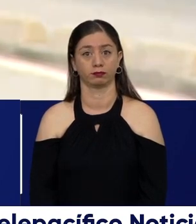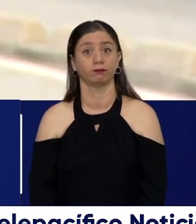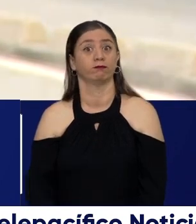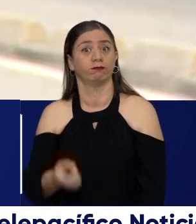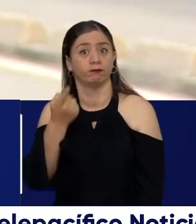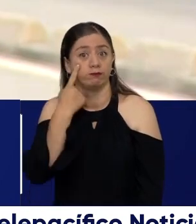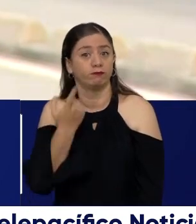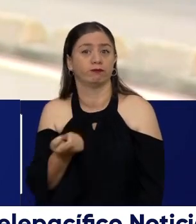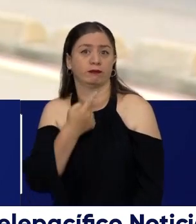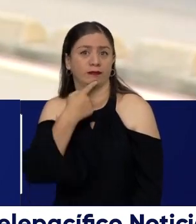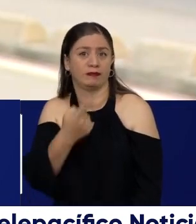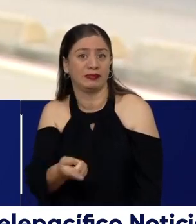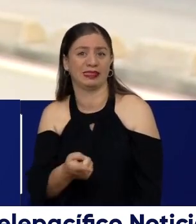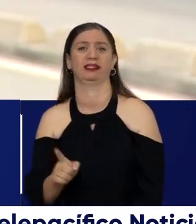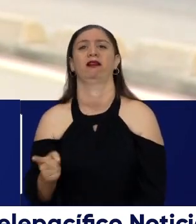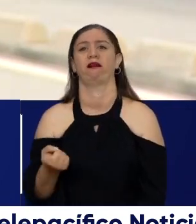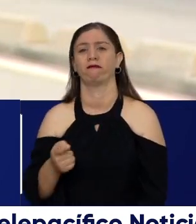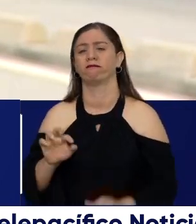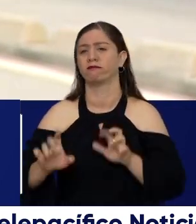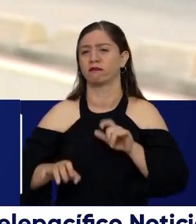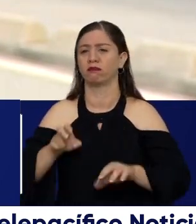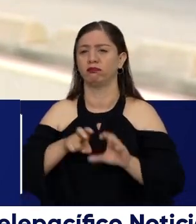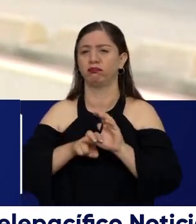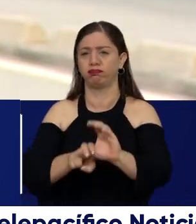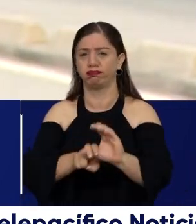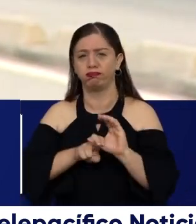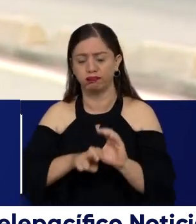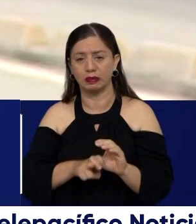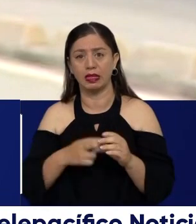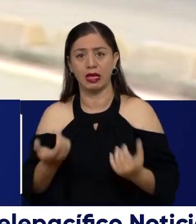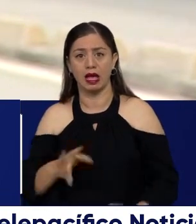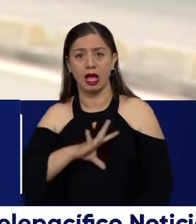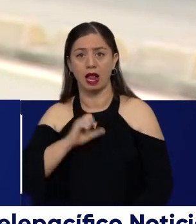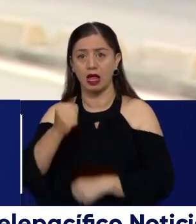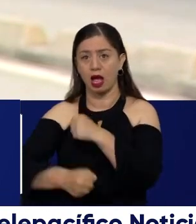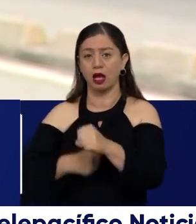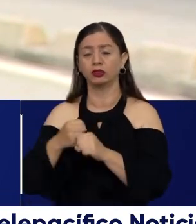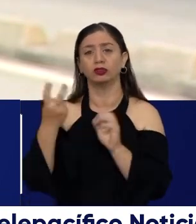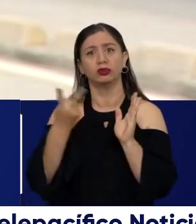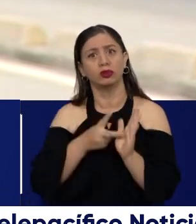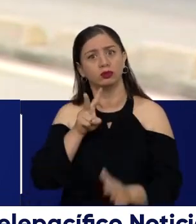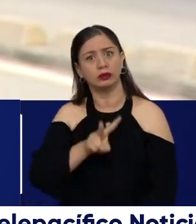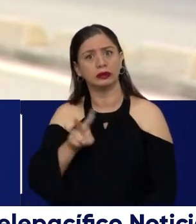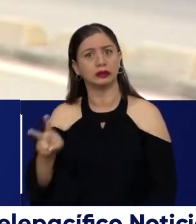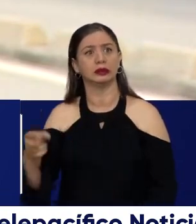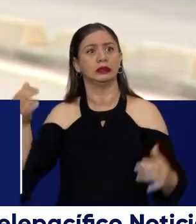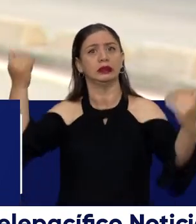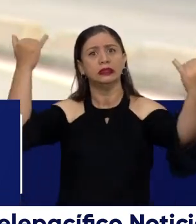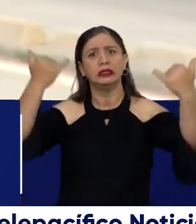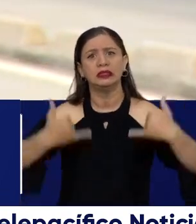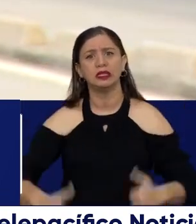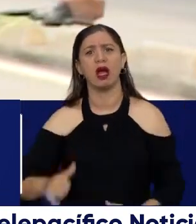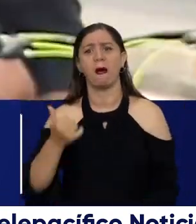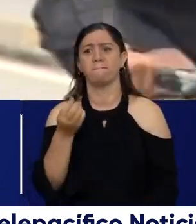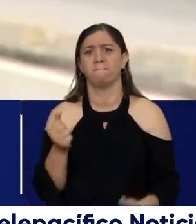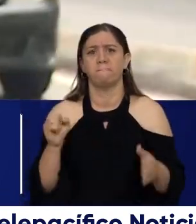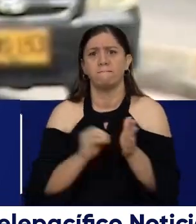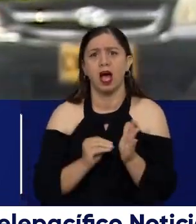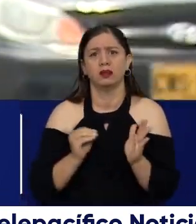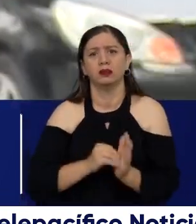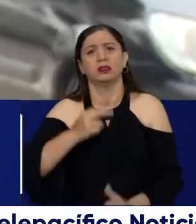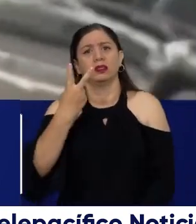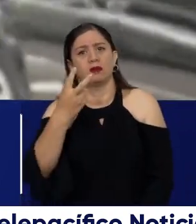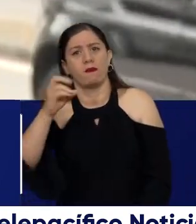Mire, según la Secretaría de Movilidad de Cali, en este 2022 ya se registran 20 accidentes